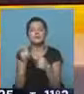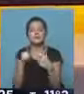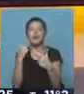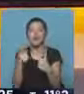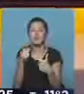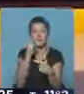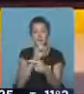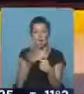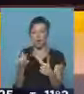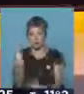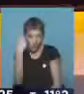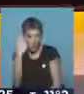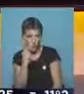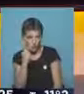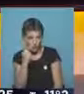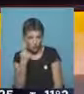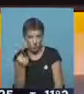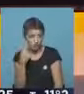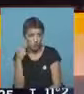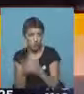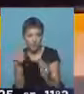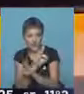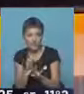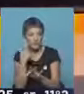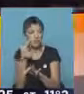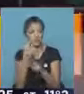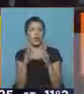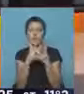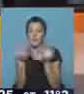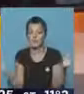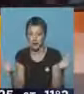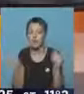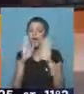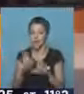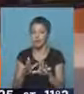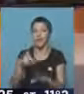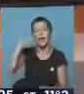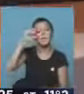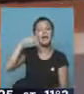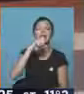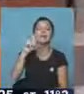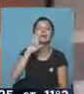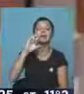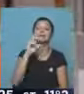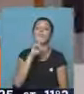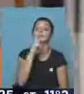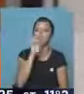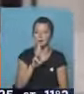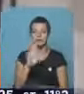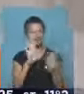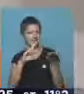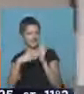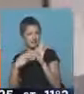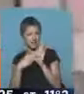descubrió cómo desencriptar los archivos sin pagar. Porque la encriptación utiliza números primos para crear las claves. Encriptar es